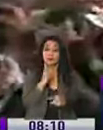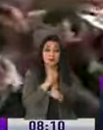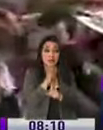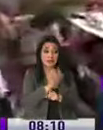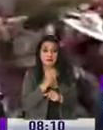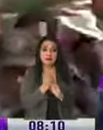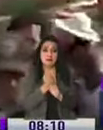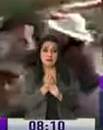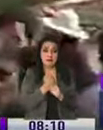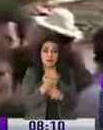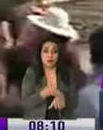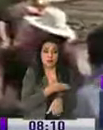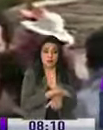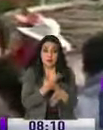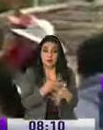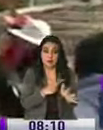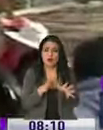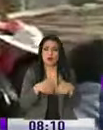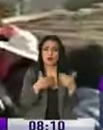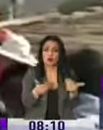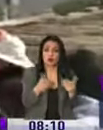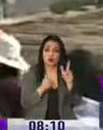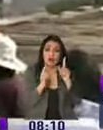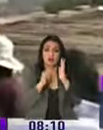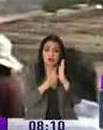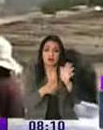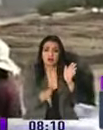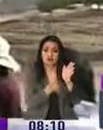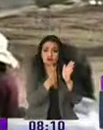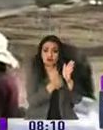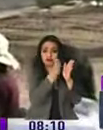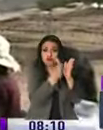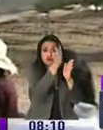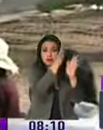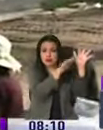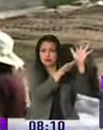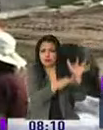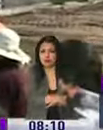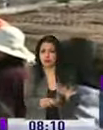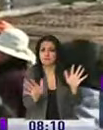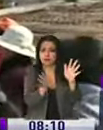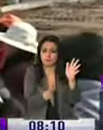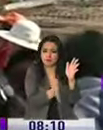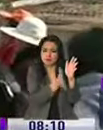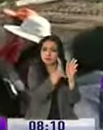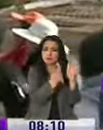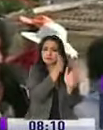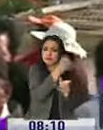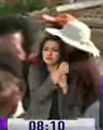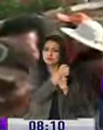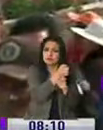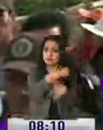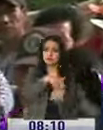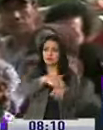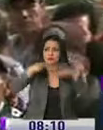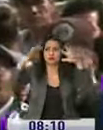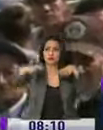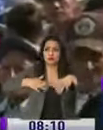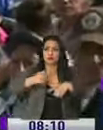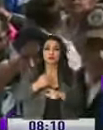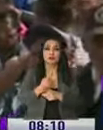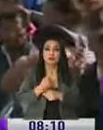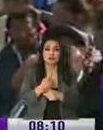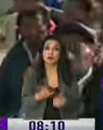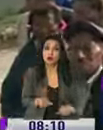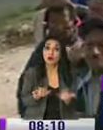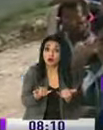hemos realizado. Evitar que vuelva a ocurrirnos eventos adversos por lluvia, entonces por eso es la elaboración